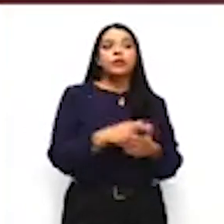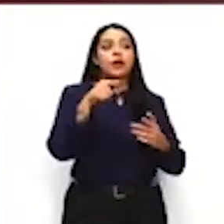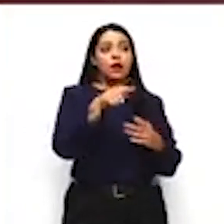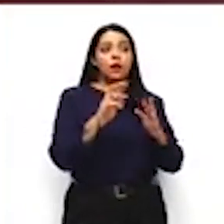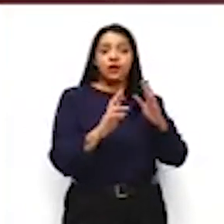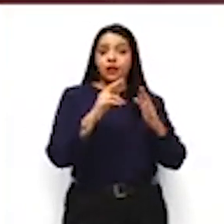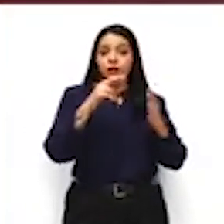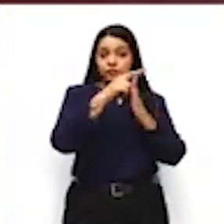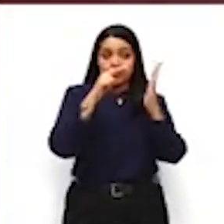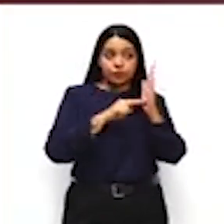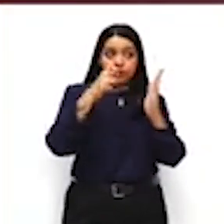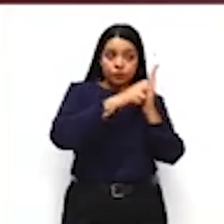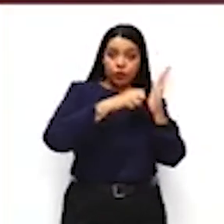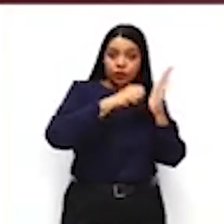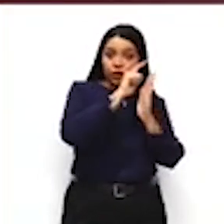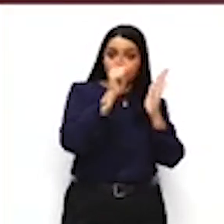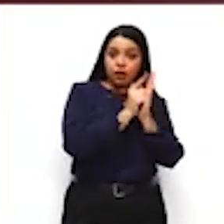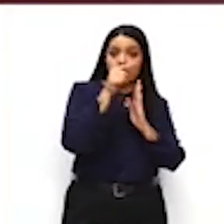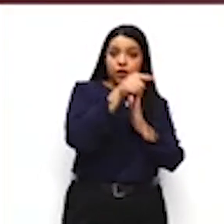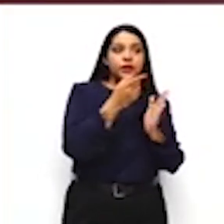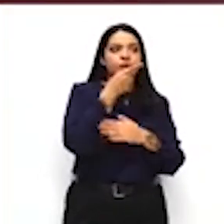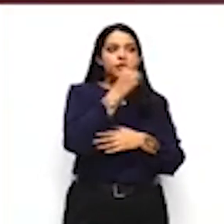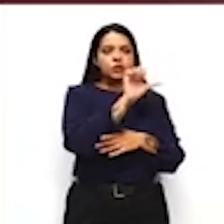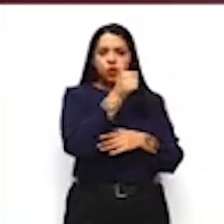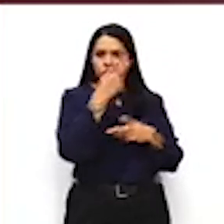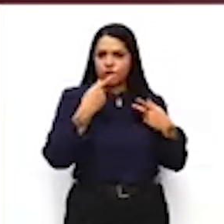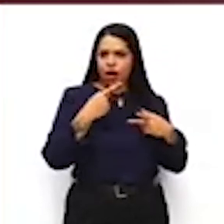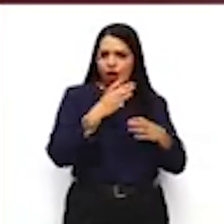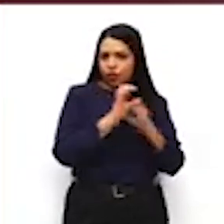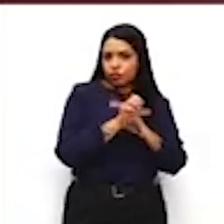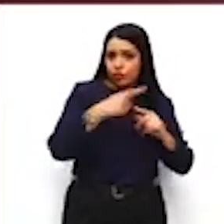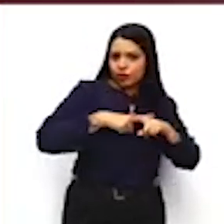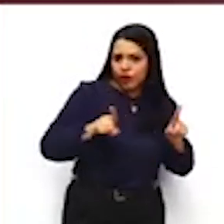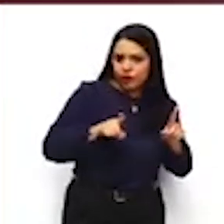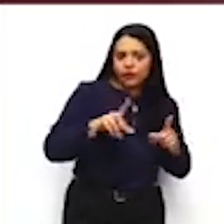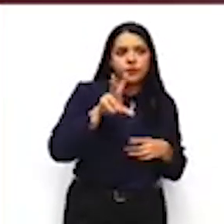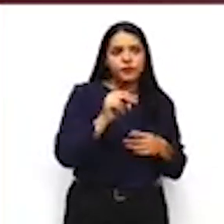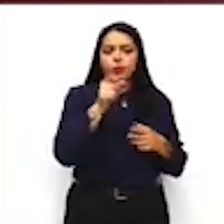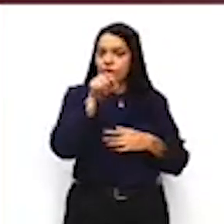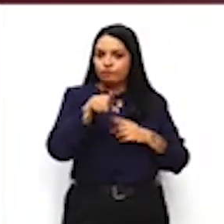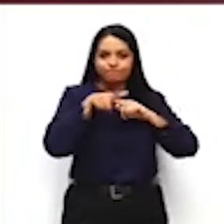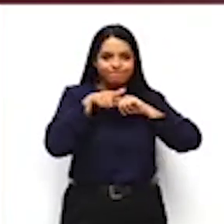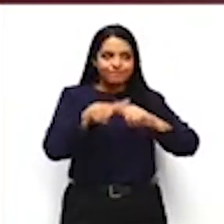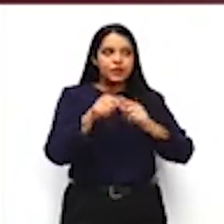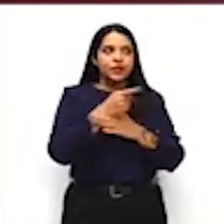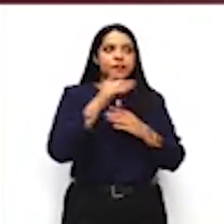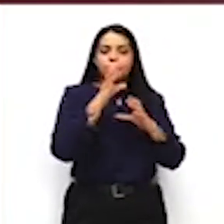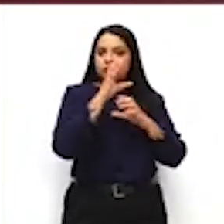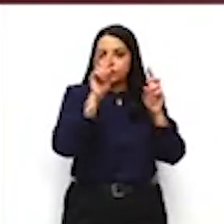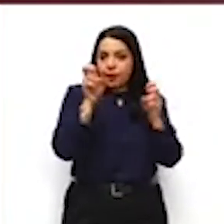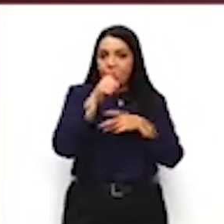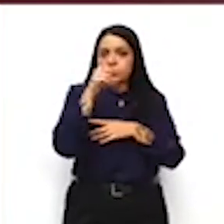Poder Judicial, que no dice otra cosa más que se elijan esos cargos también, como